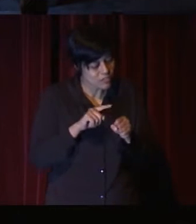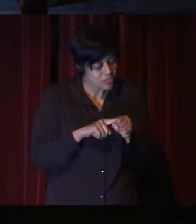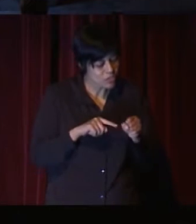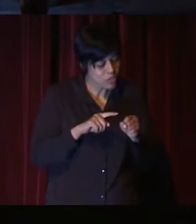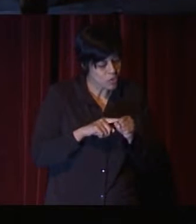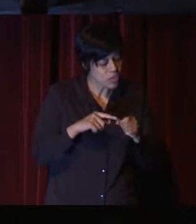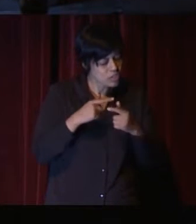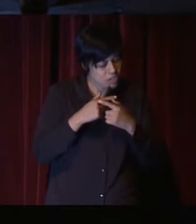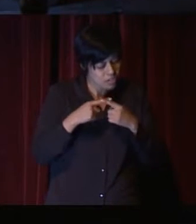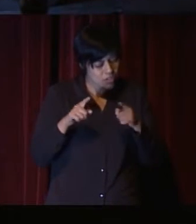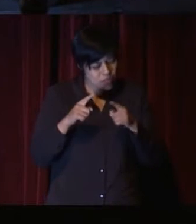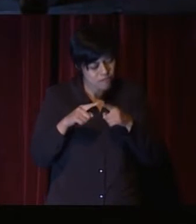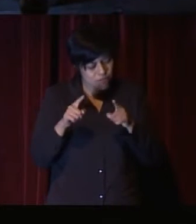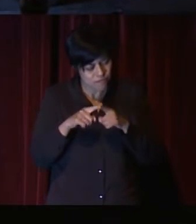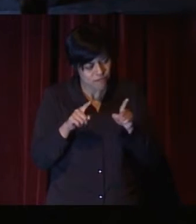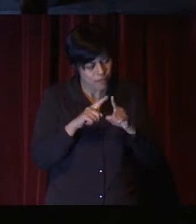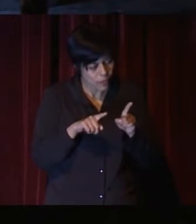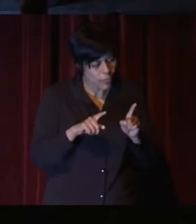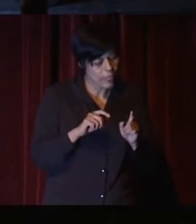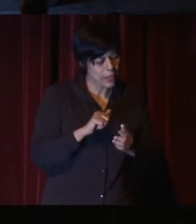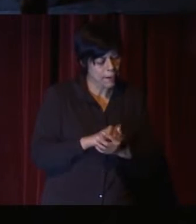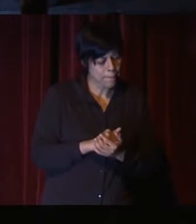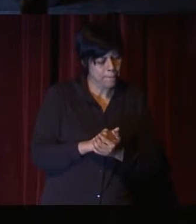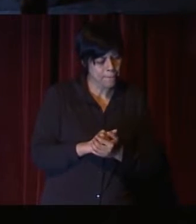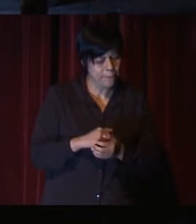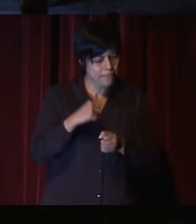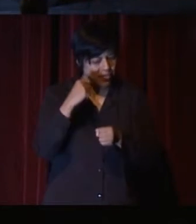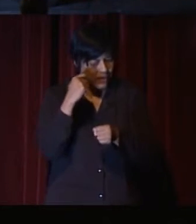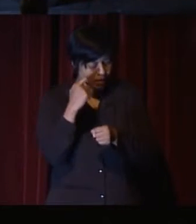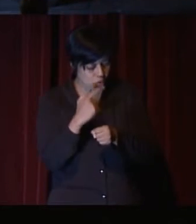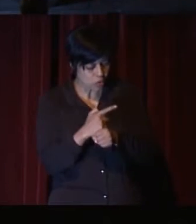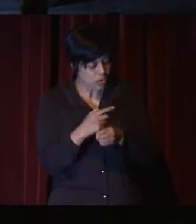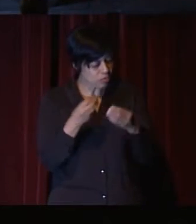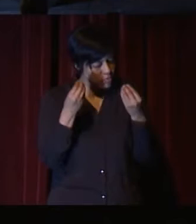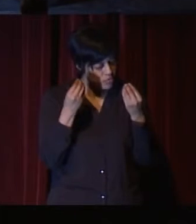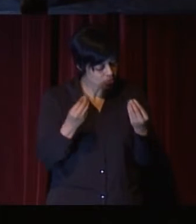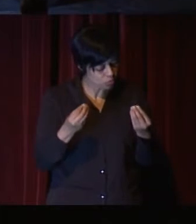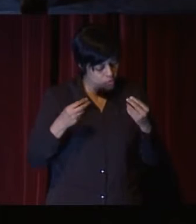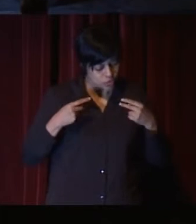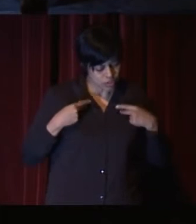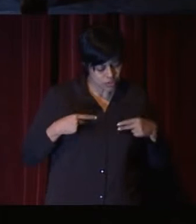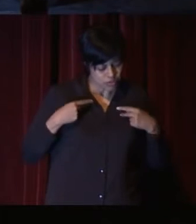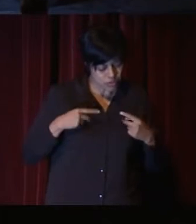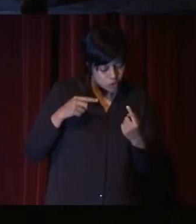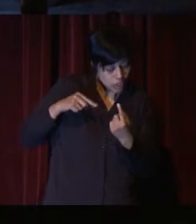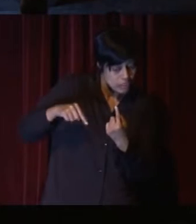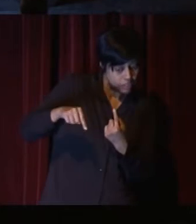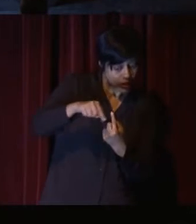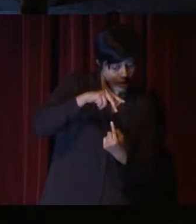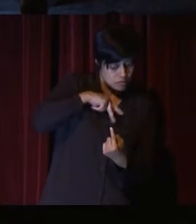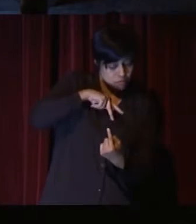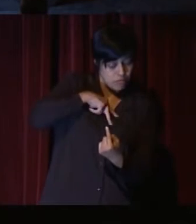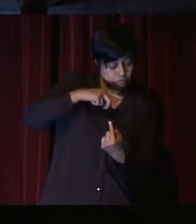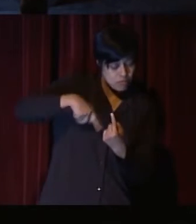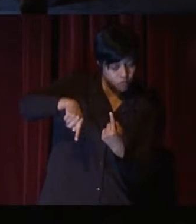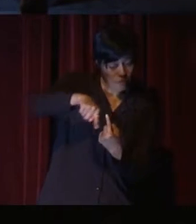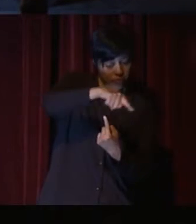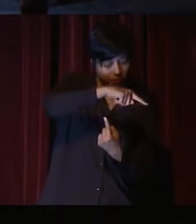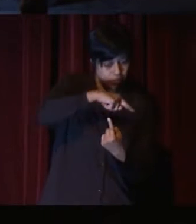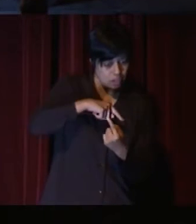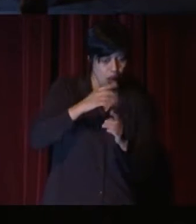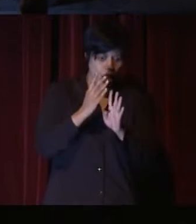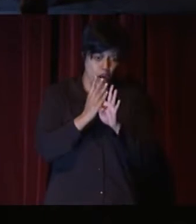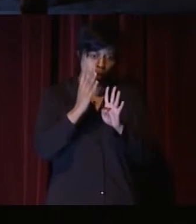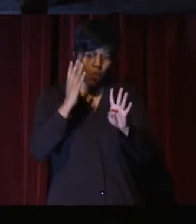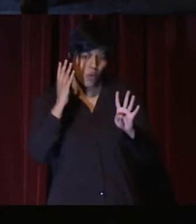hay diversidad y en esta diversidad se encuentran muchísimas personas que están a tu alrededor las personas que se forman atrás detiene la